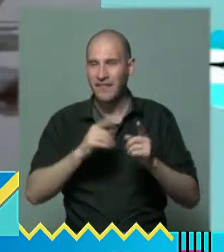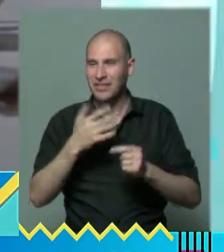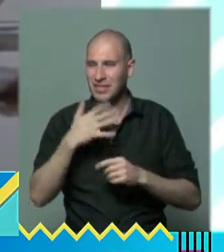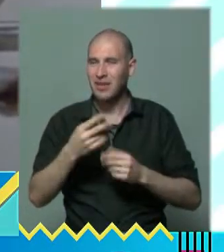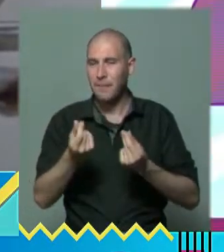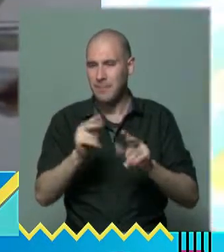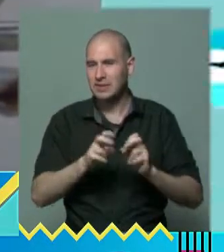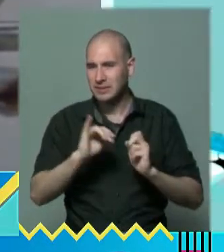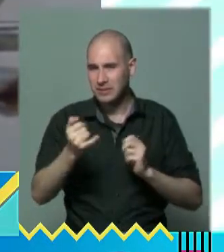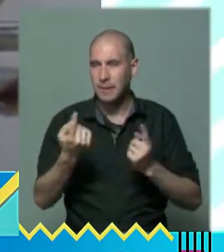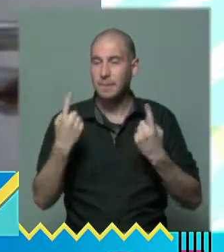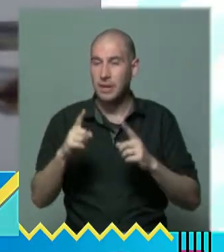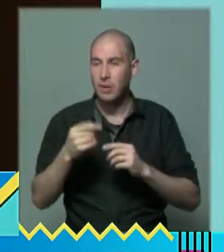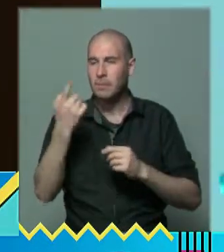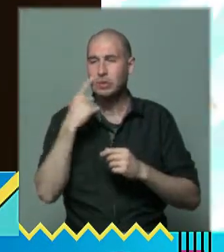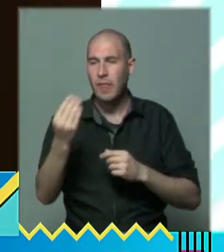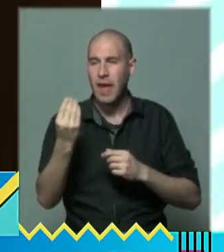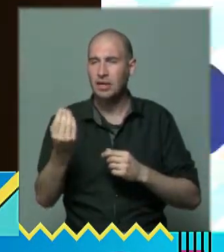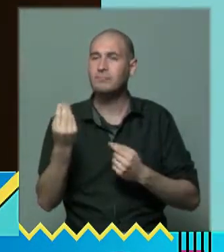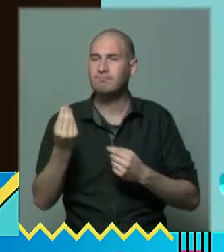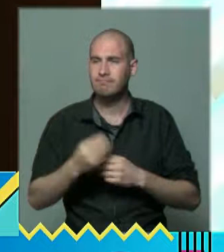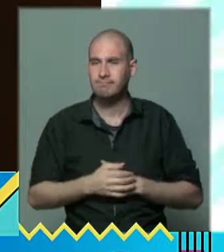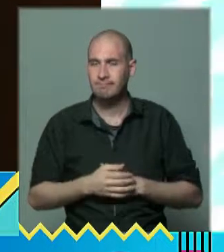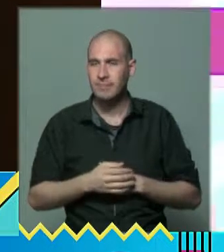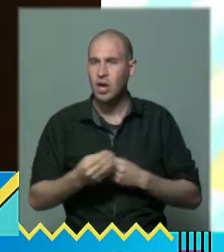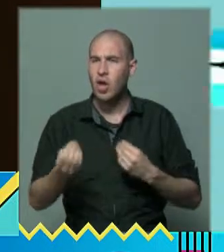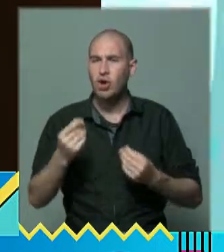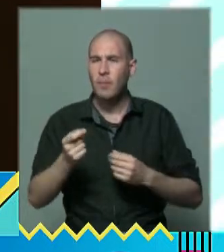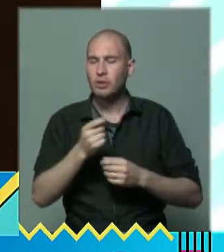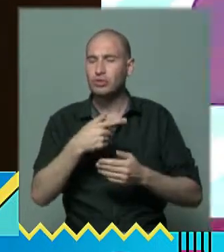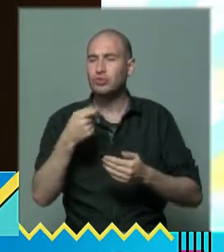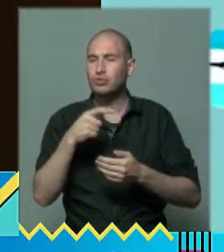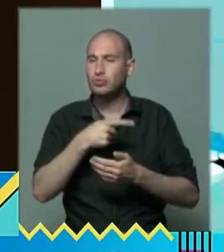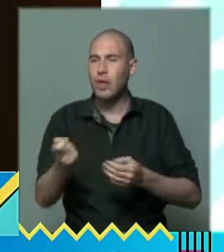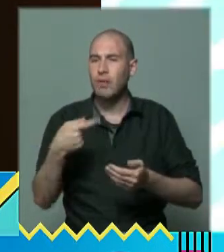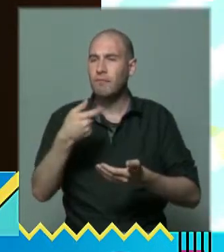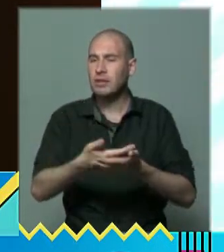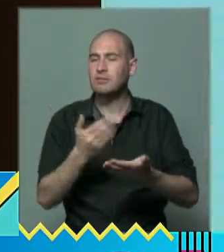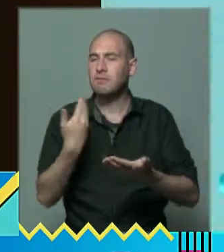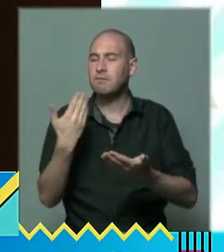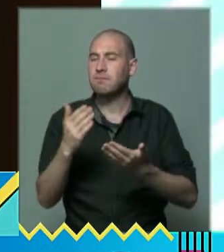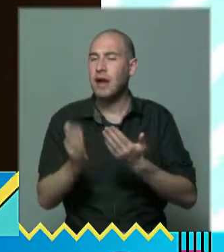su ganancia. Ahora, ¿y los ciudadanos? ¿Cómo llegamos a fin de mes? ¿Cómo pagamos las facturas?